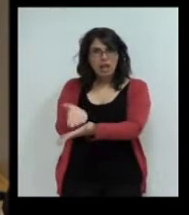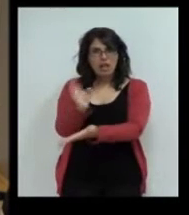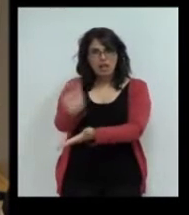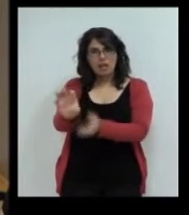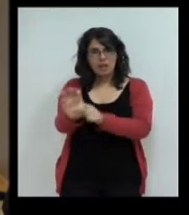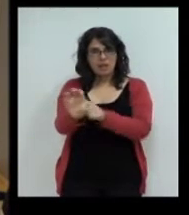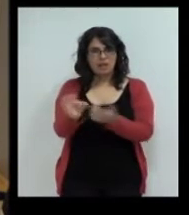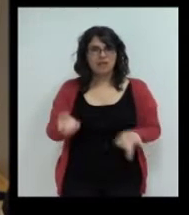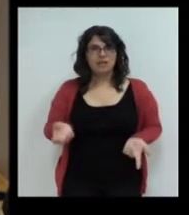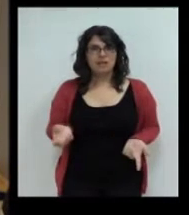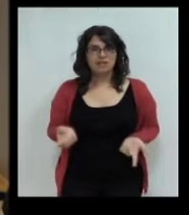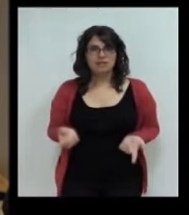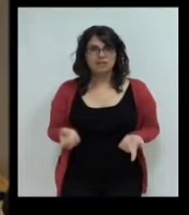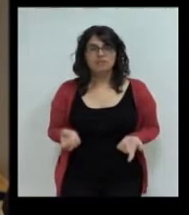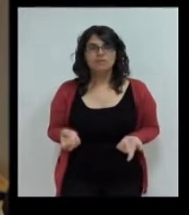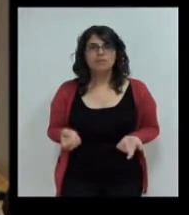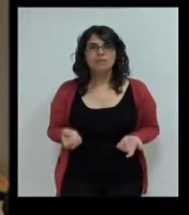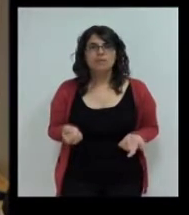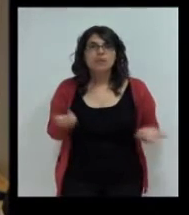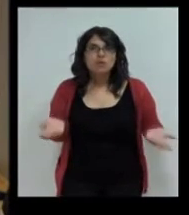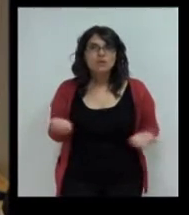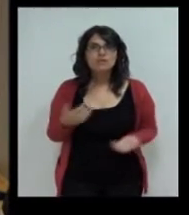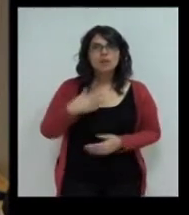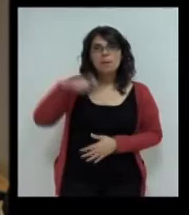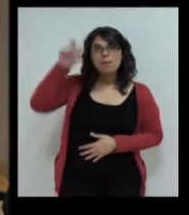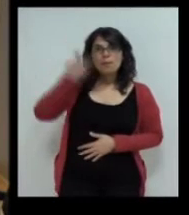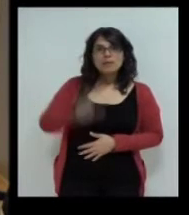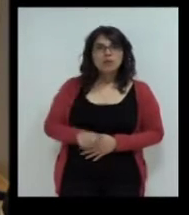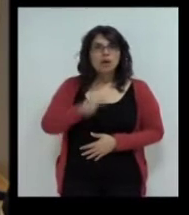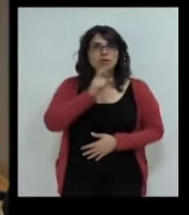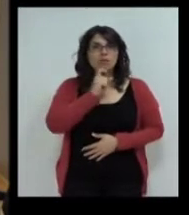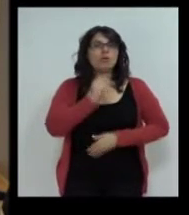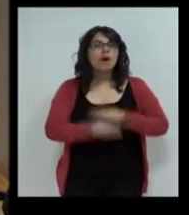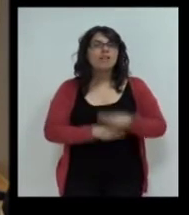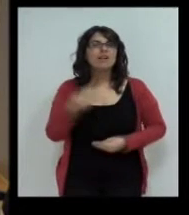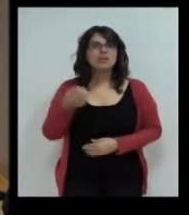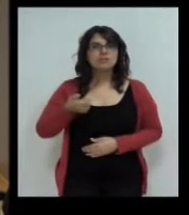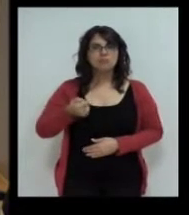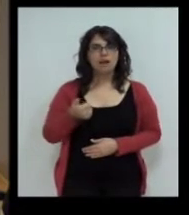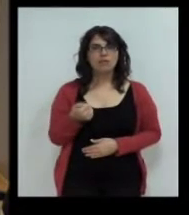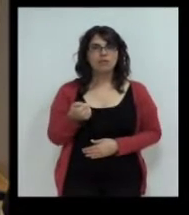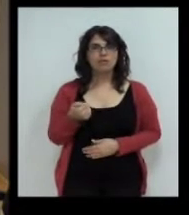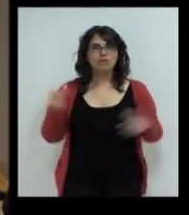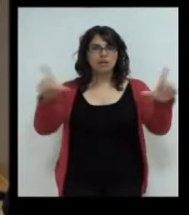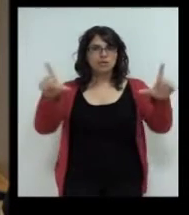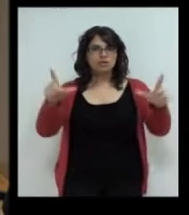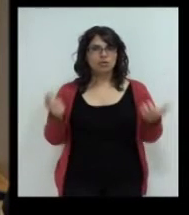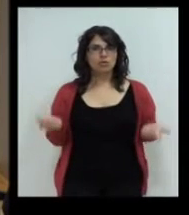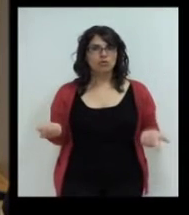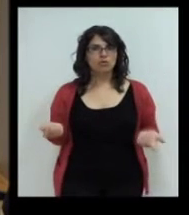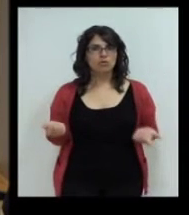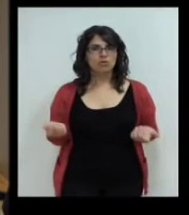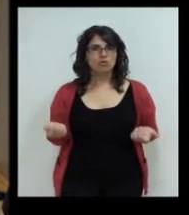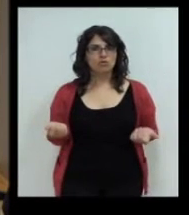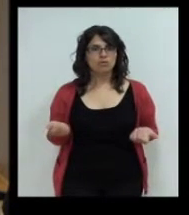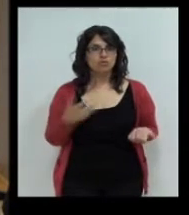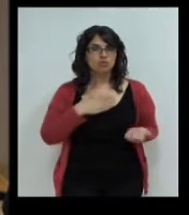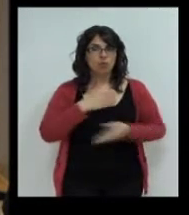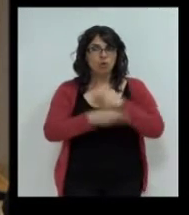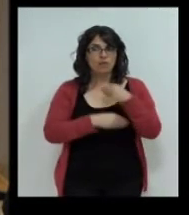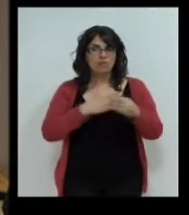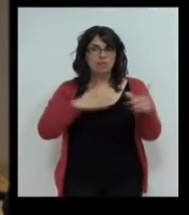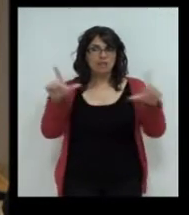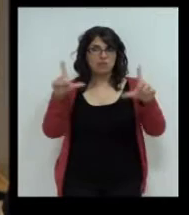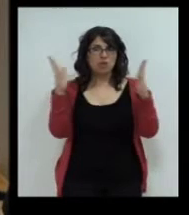así. Entonces, ¿y cómo va esa persona a coger un mando a distancia en un televisor? Que a mí, es que yo lo hice en mi televisor en